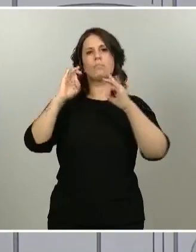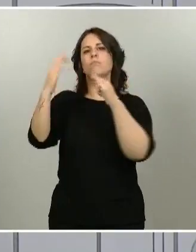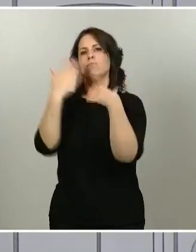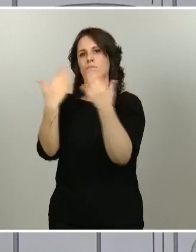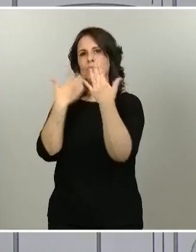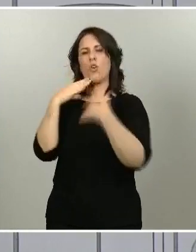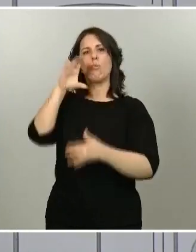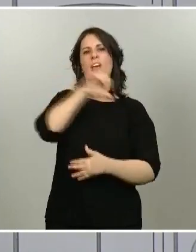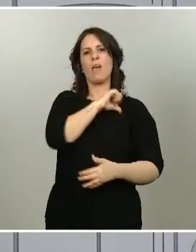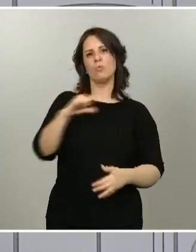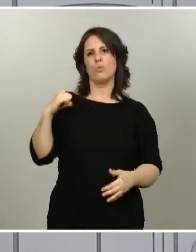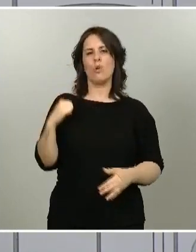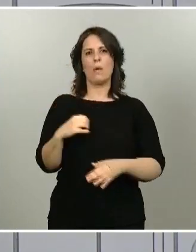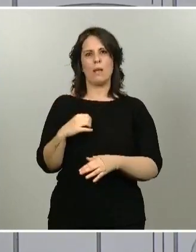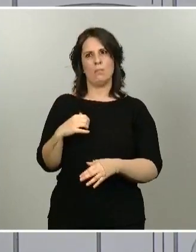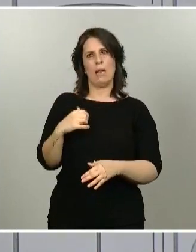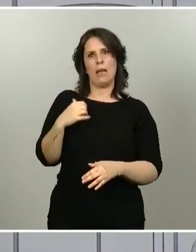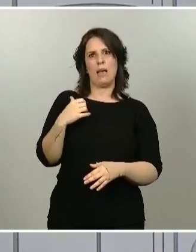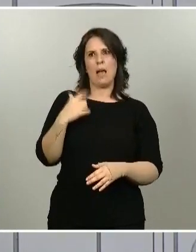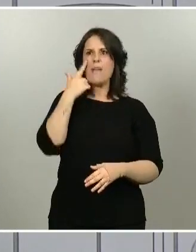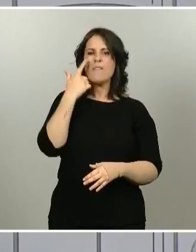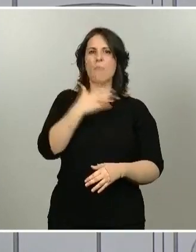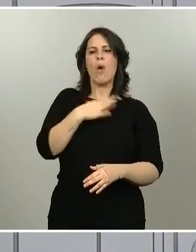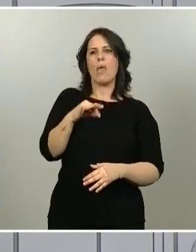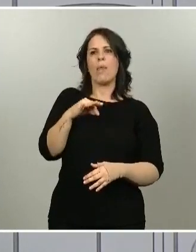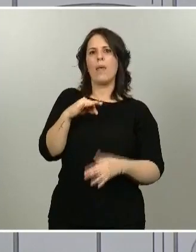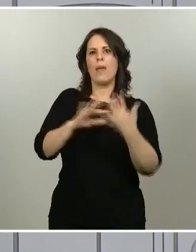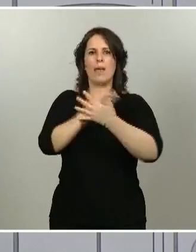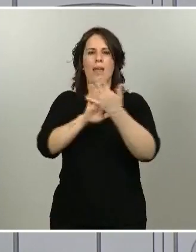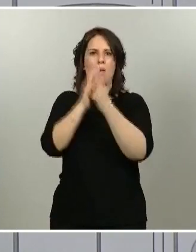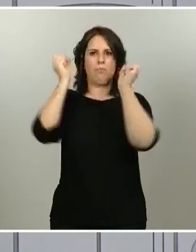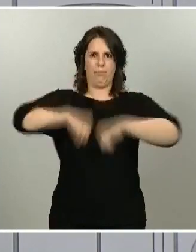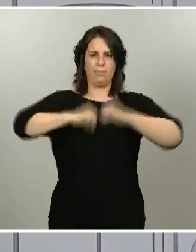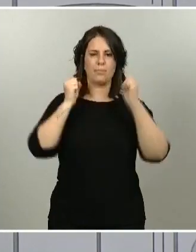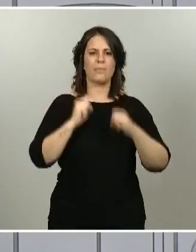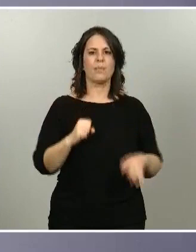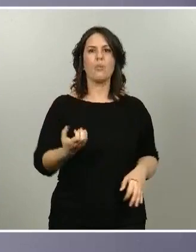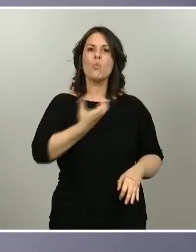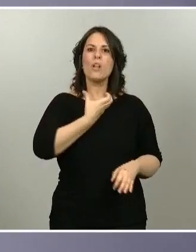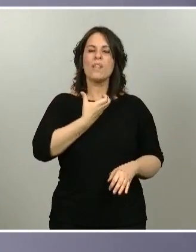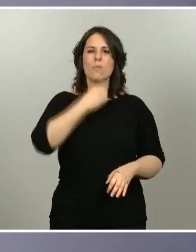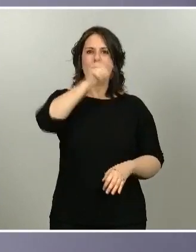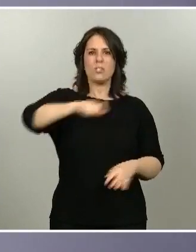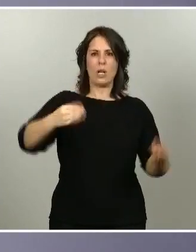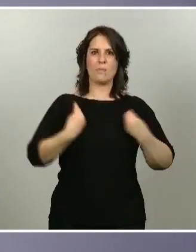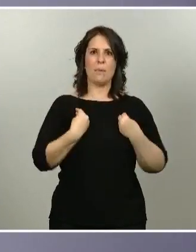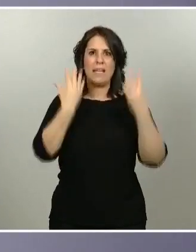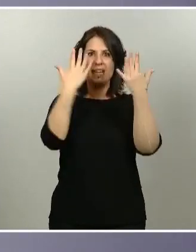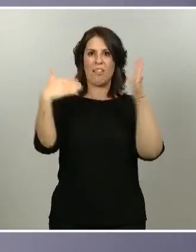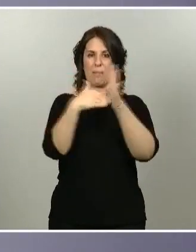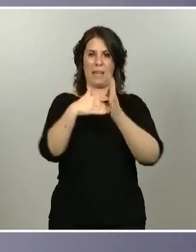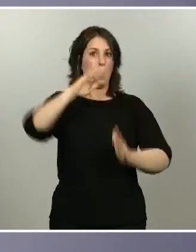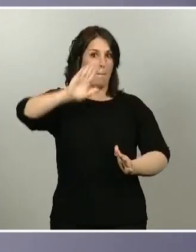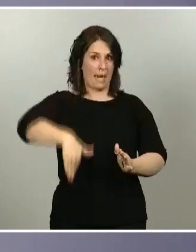valorar posibles variantes. En cuanto a los municipios de menos de 10.000 habitantes, en